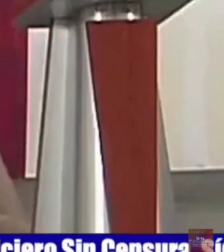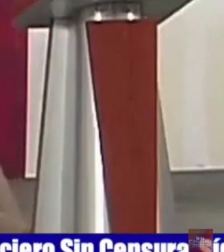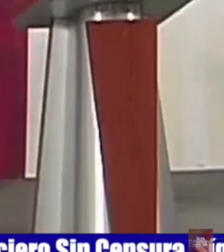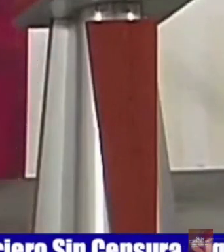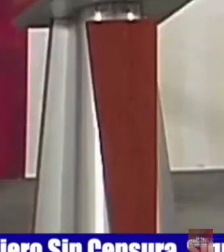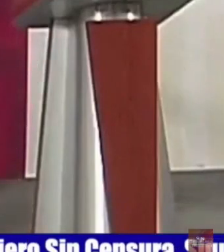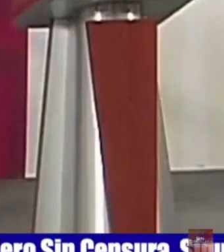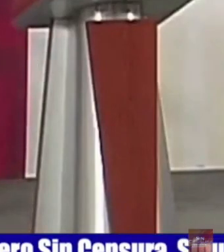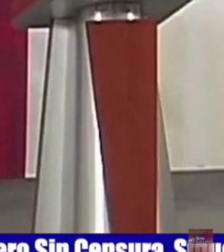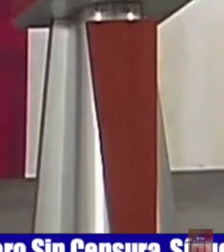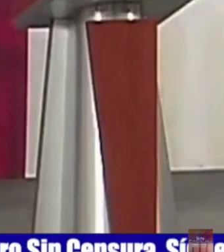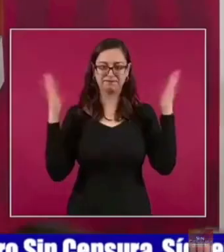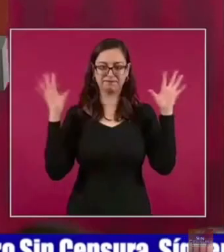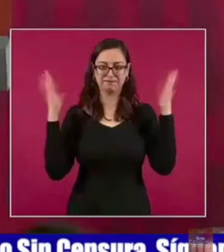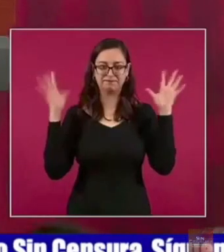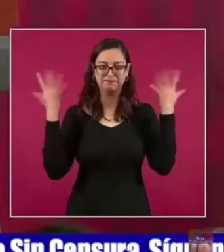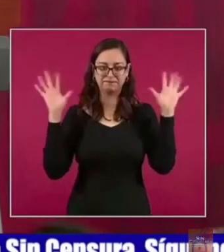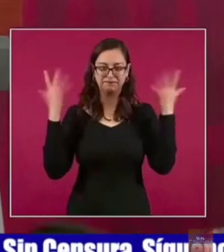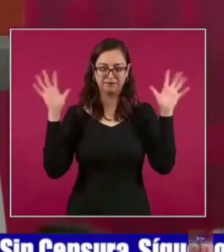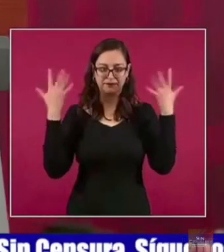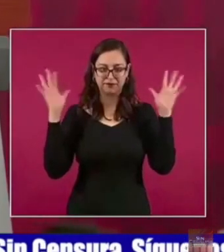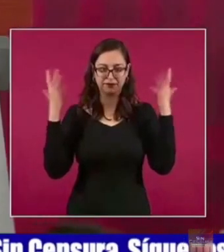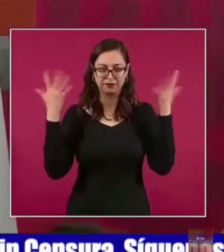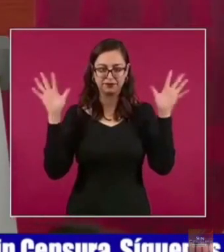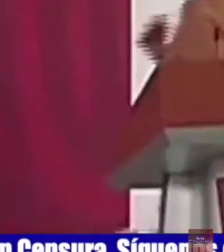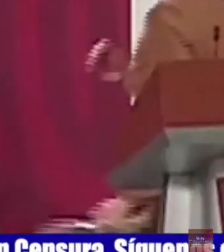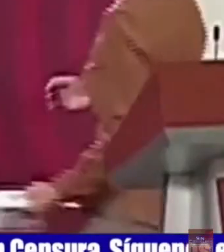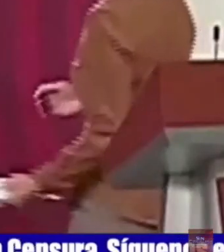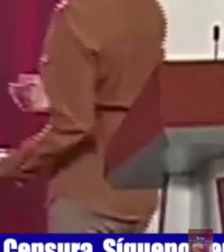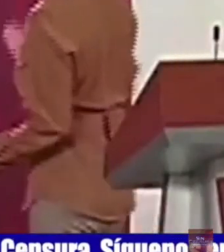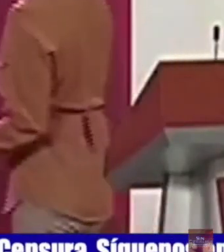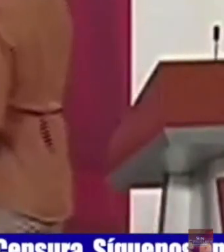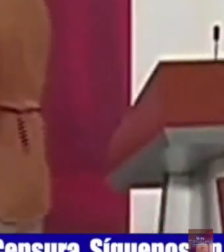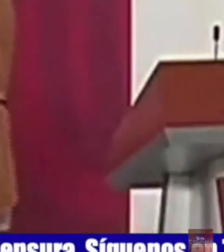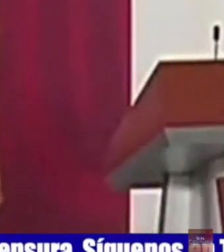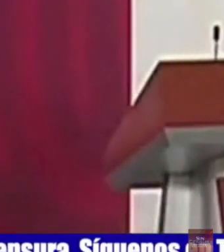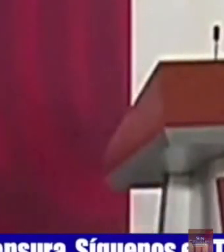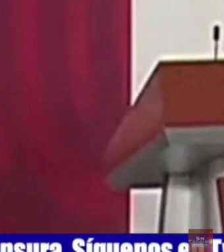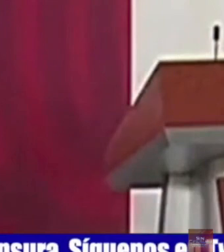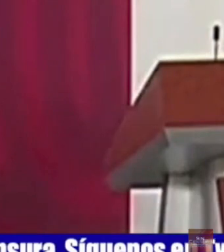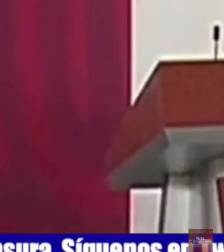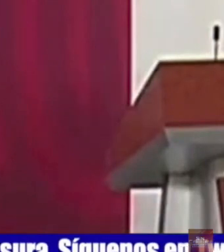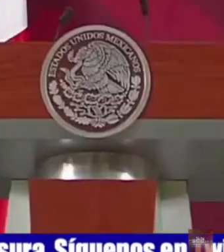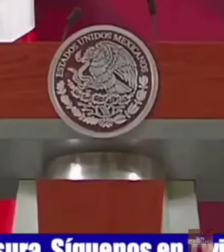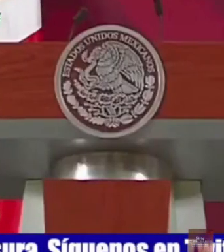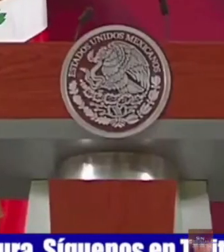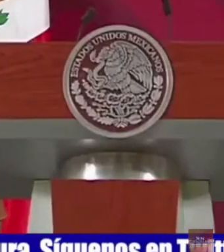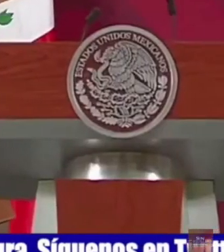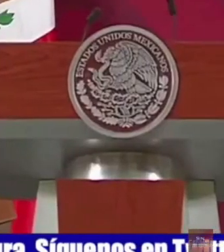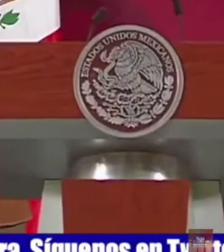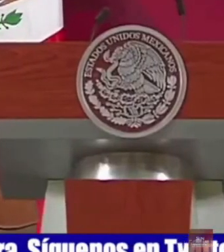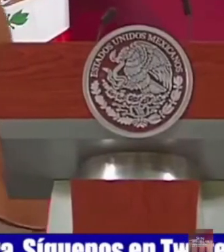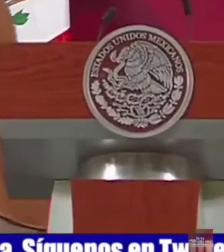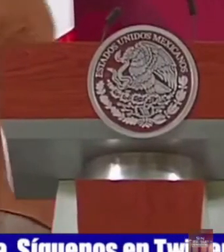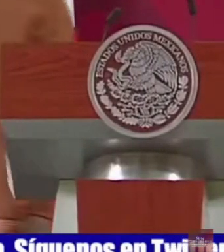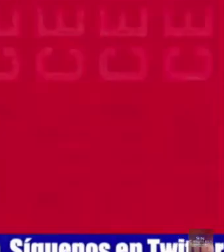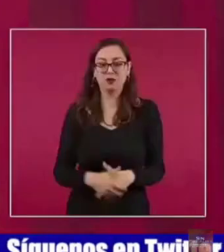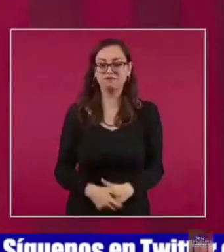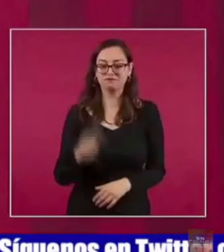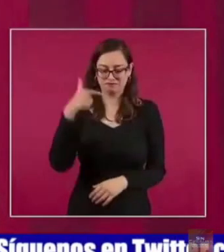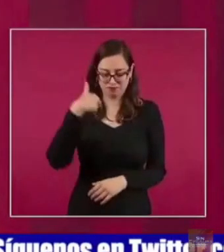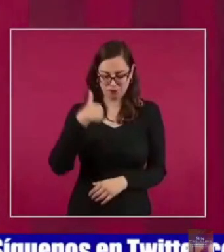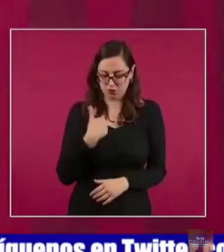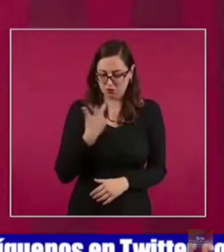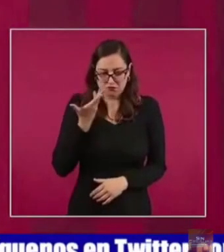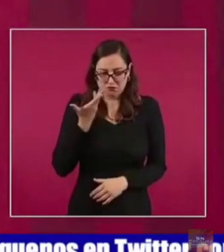vuelto un periodismo de percepciones, ¿no? Este torrente de percepciones que van a emplear unos y otros